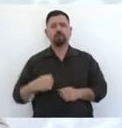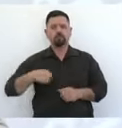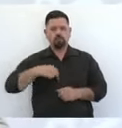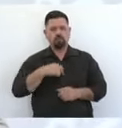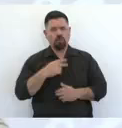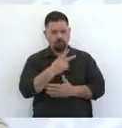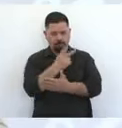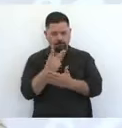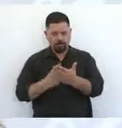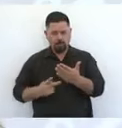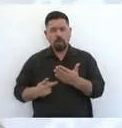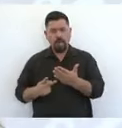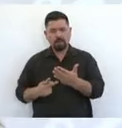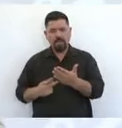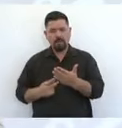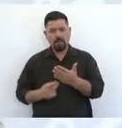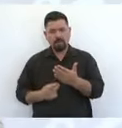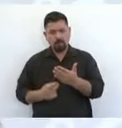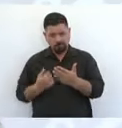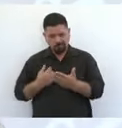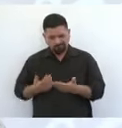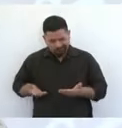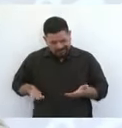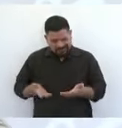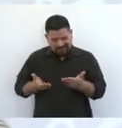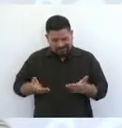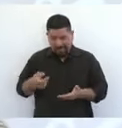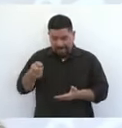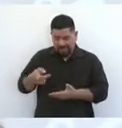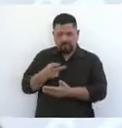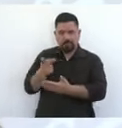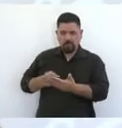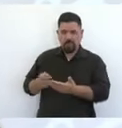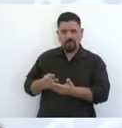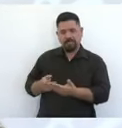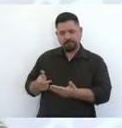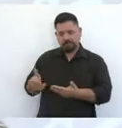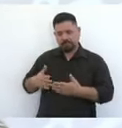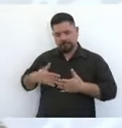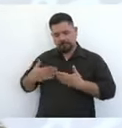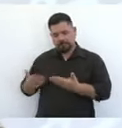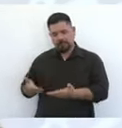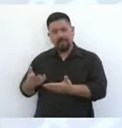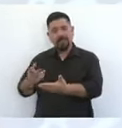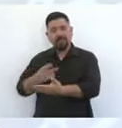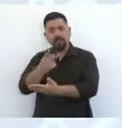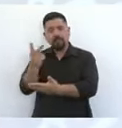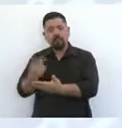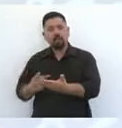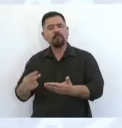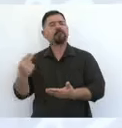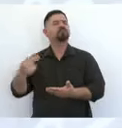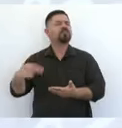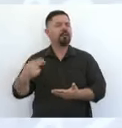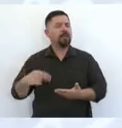estamos impulsando y que le tenemos mucha confianza, que se llama La Escuela es